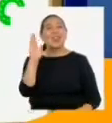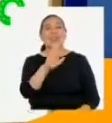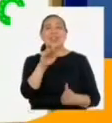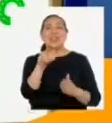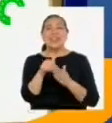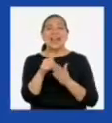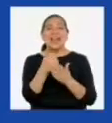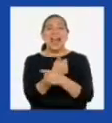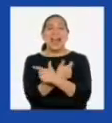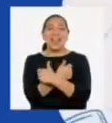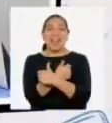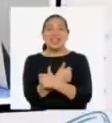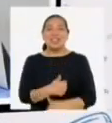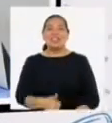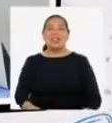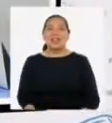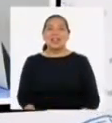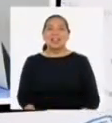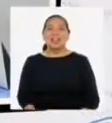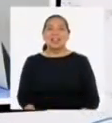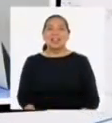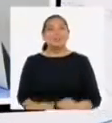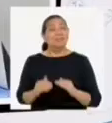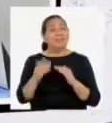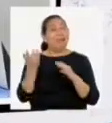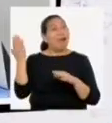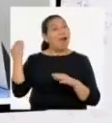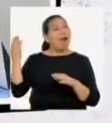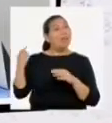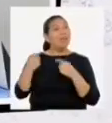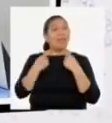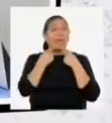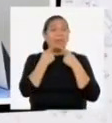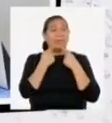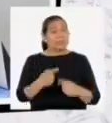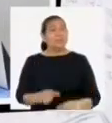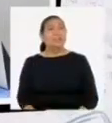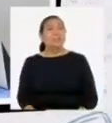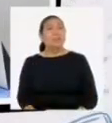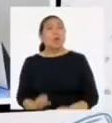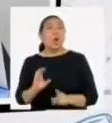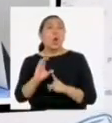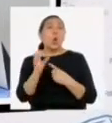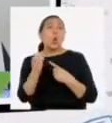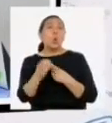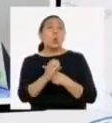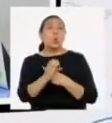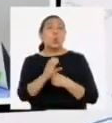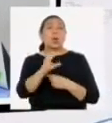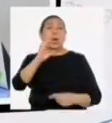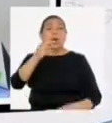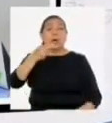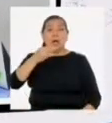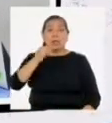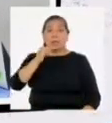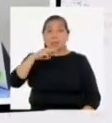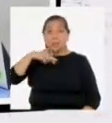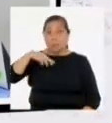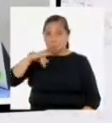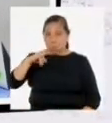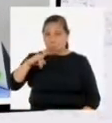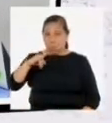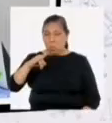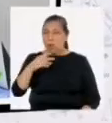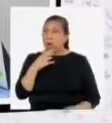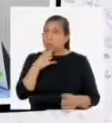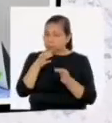todas y todos en Ayacucho. En la línea de tiempo ha mencionado a la cultura Chimú. ¿Nos podría comentar